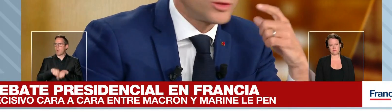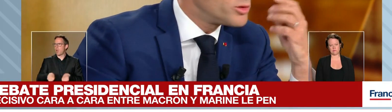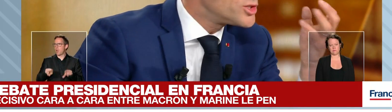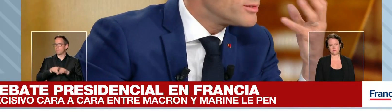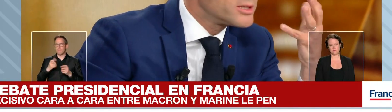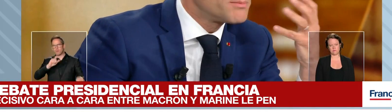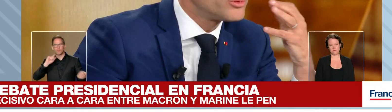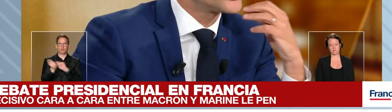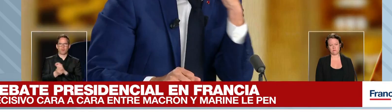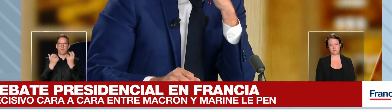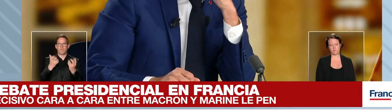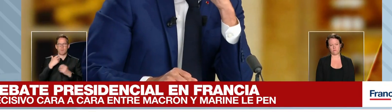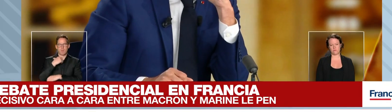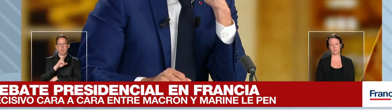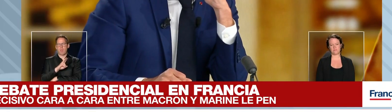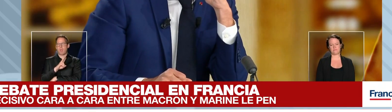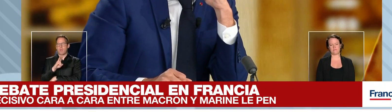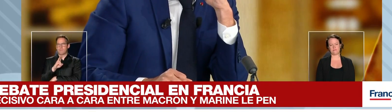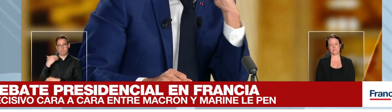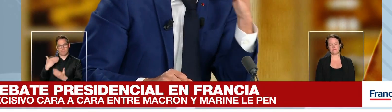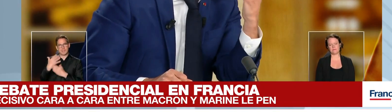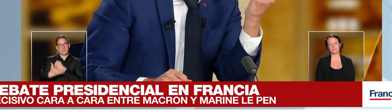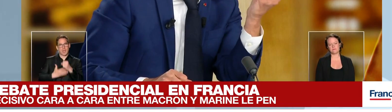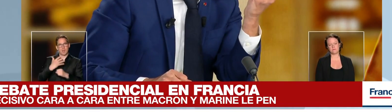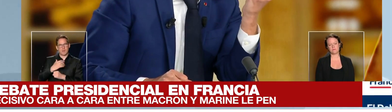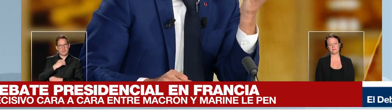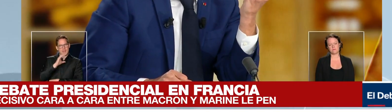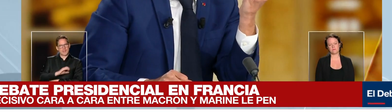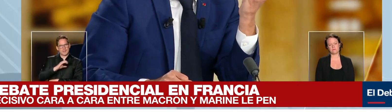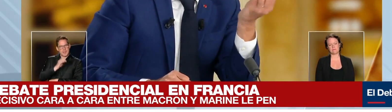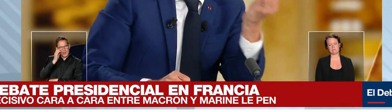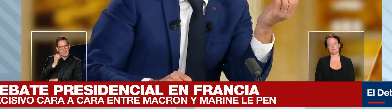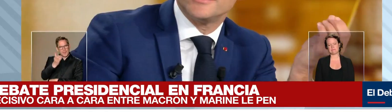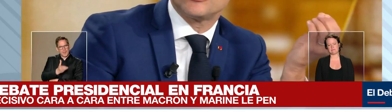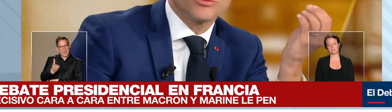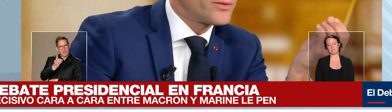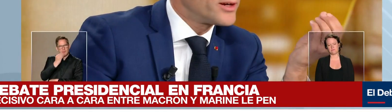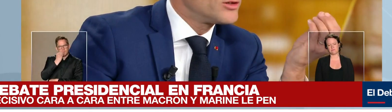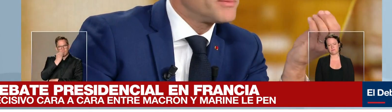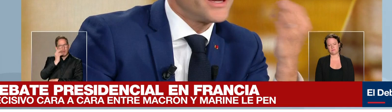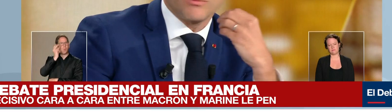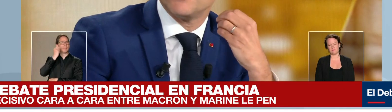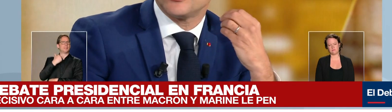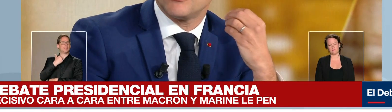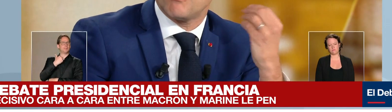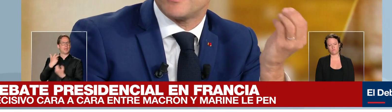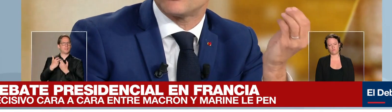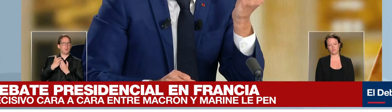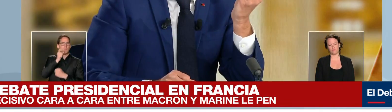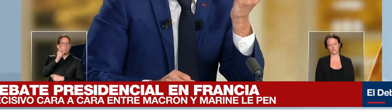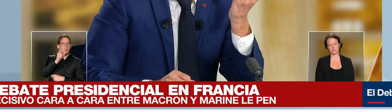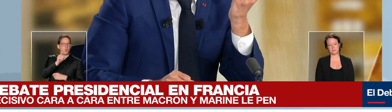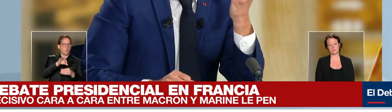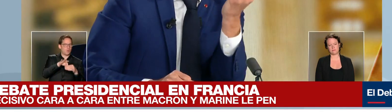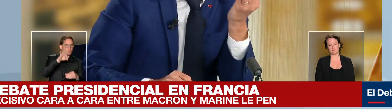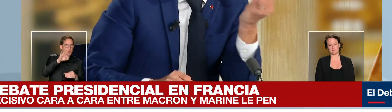Y on voit bien. Hablamos de elecciones y de referendo, pero